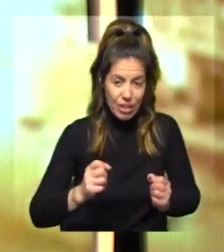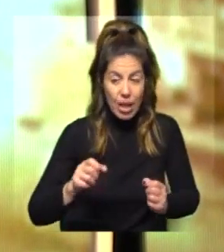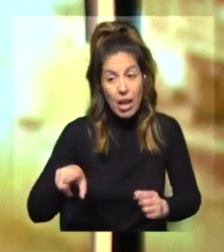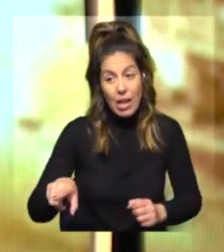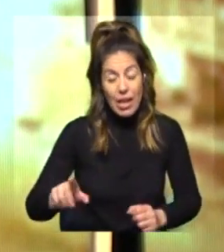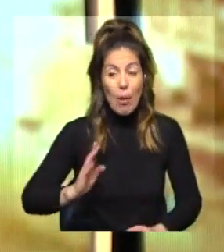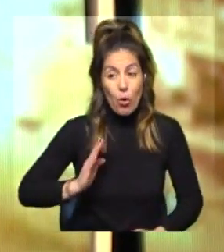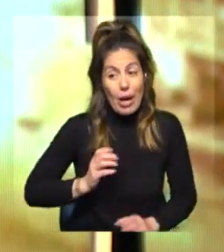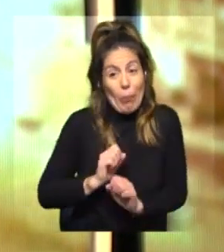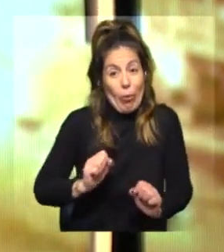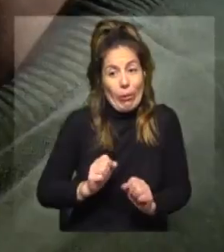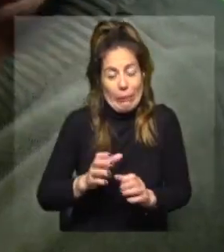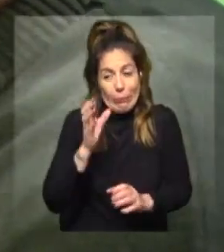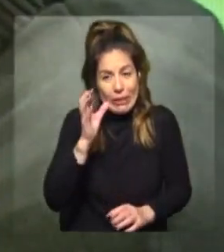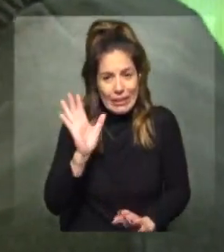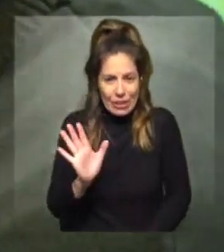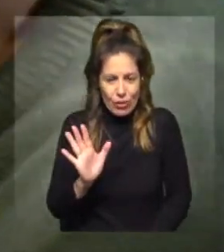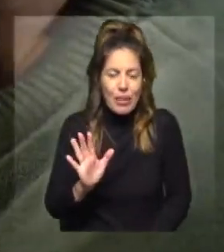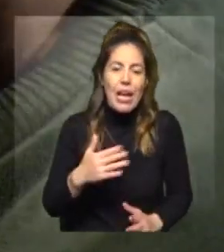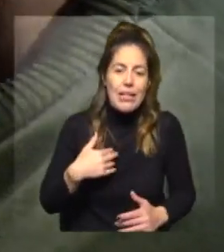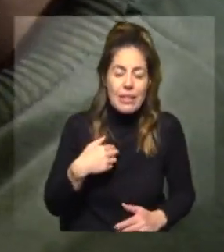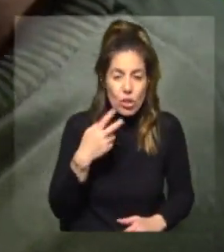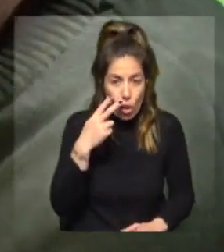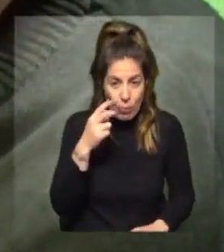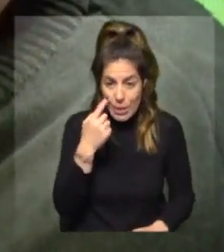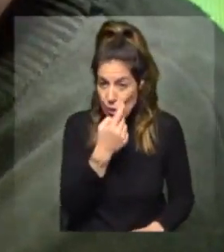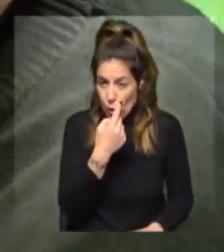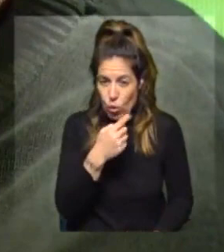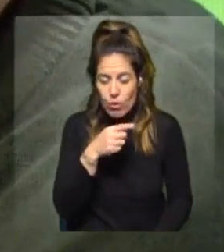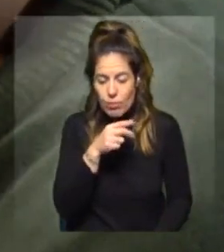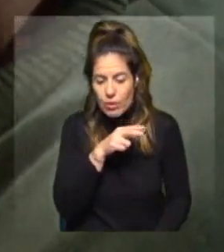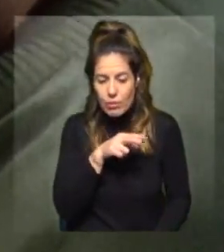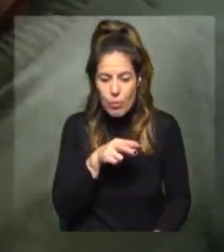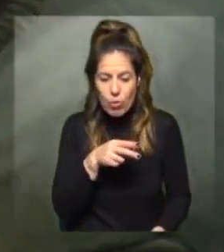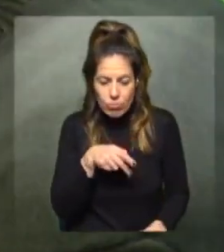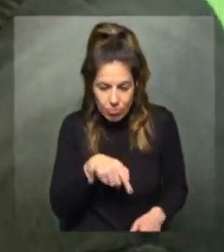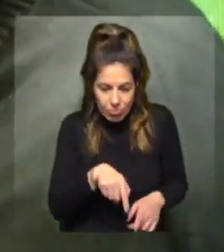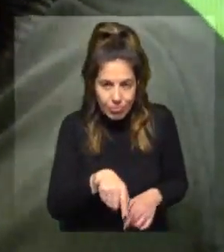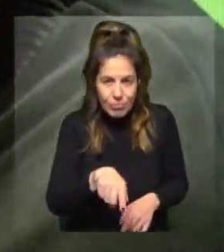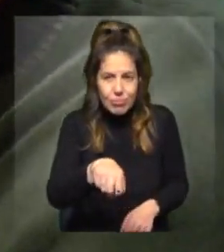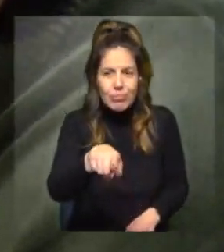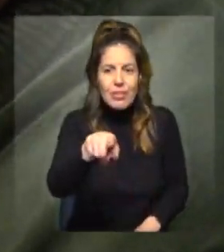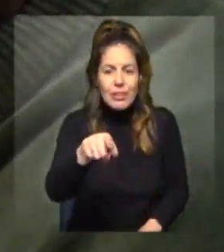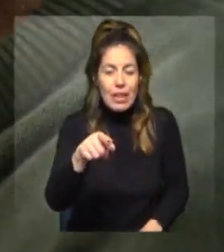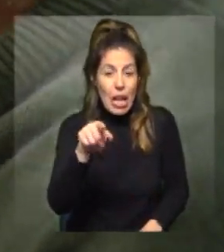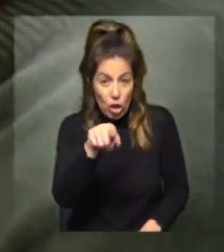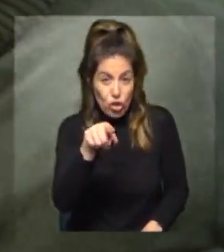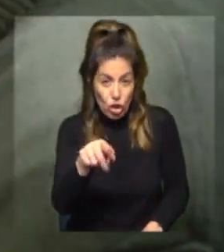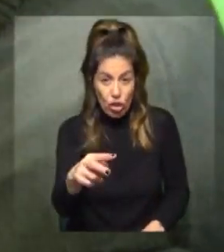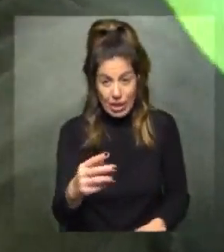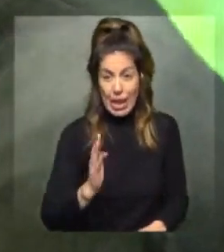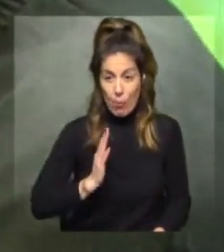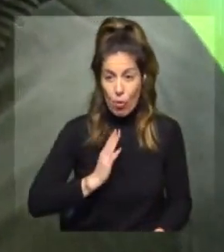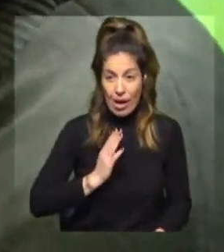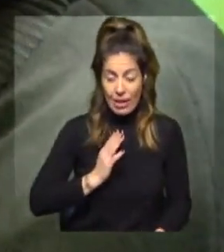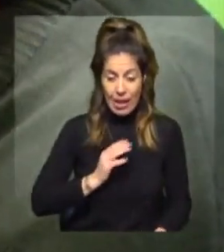señora realmente estaría en peligro Así que con mis ojos dibujé un segmento de recta que iba desde los ojos de la muchacha hacia